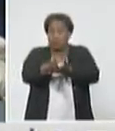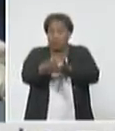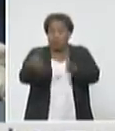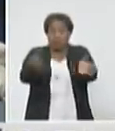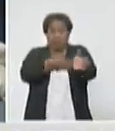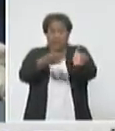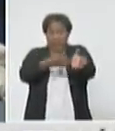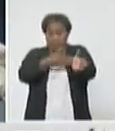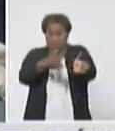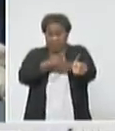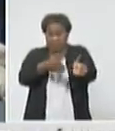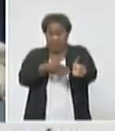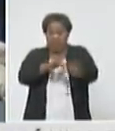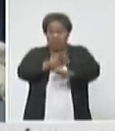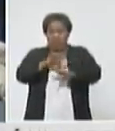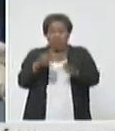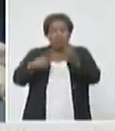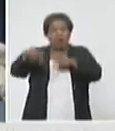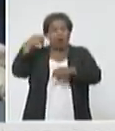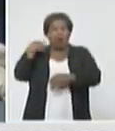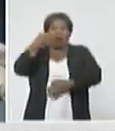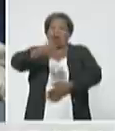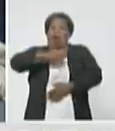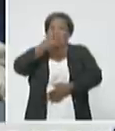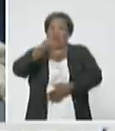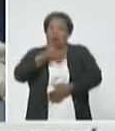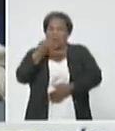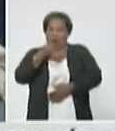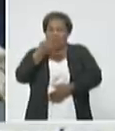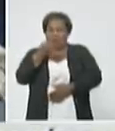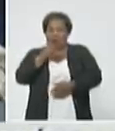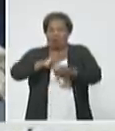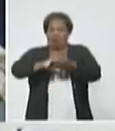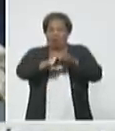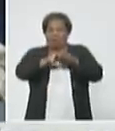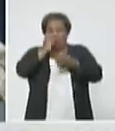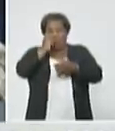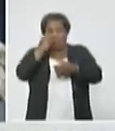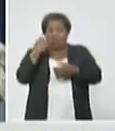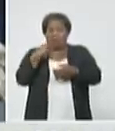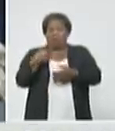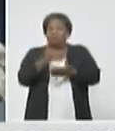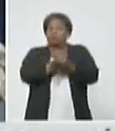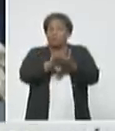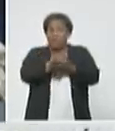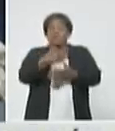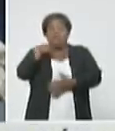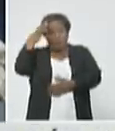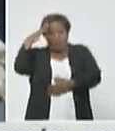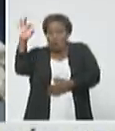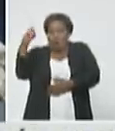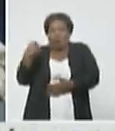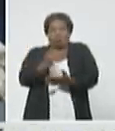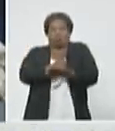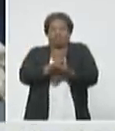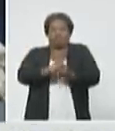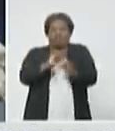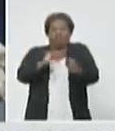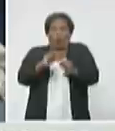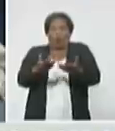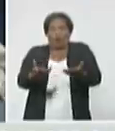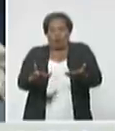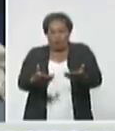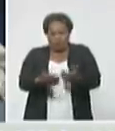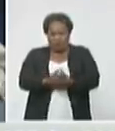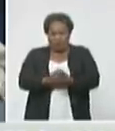que ya yo lo comenté. Los compañeros me dijeron: Durán, ¿te molestaste? No, es que es lógico que me moleste, porque nada más que